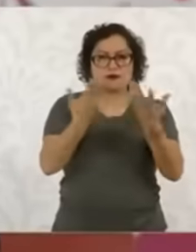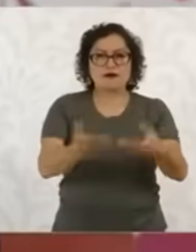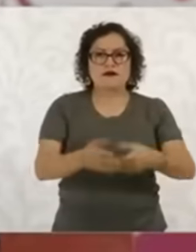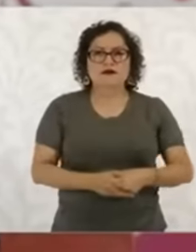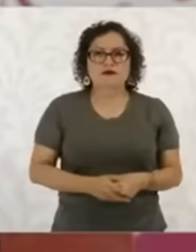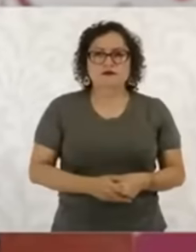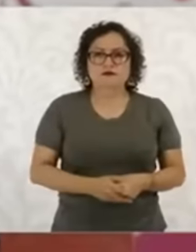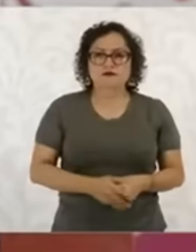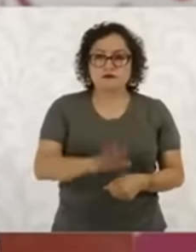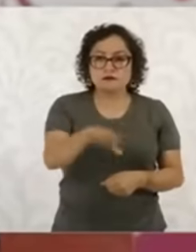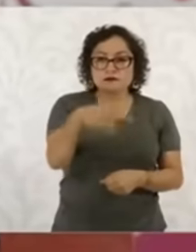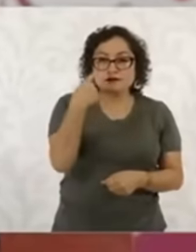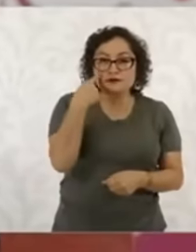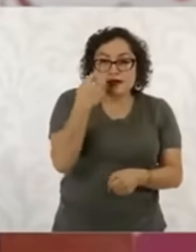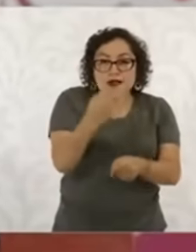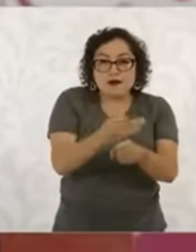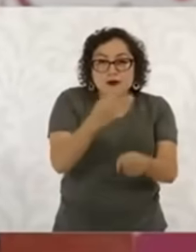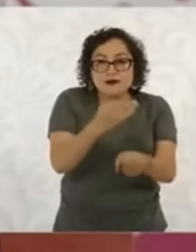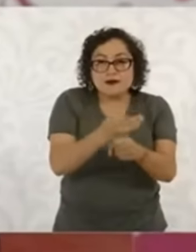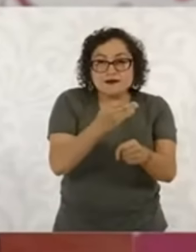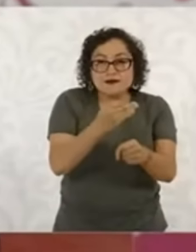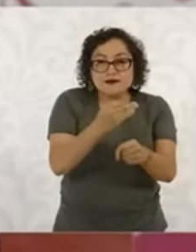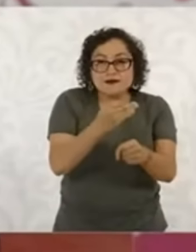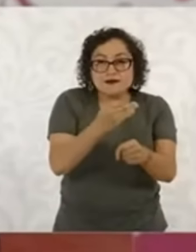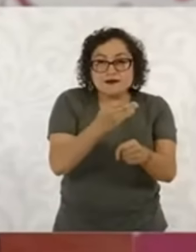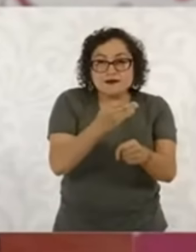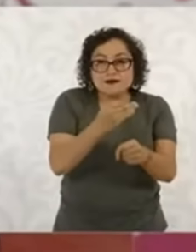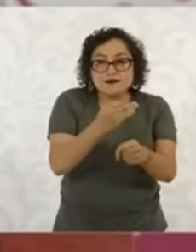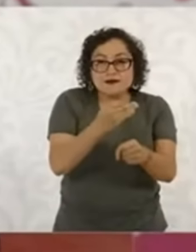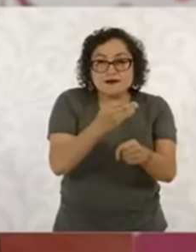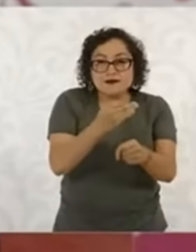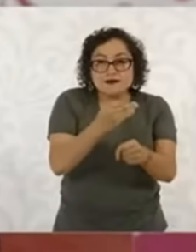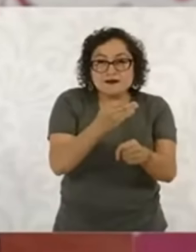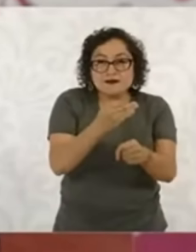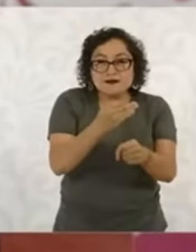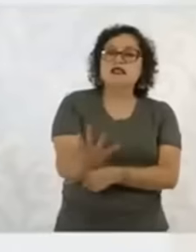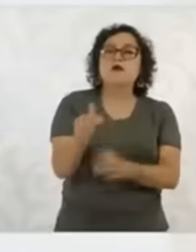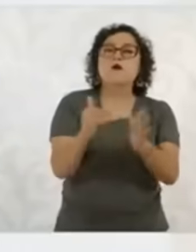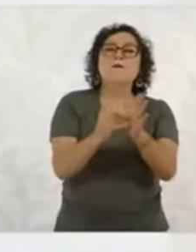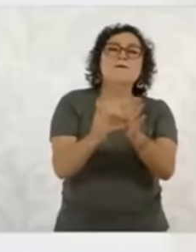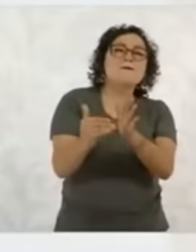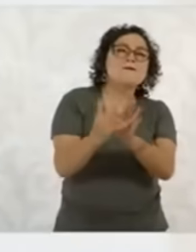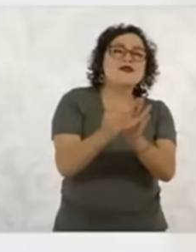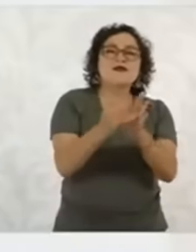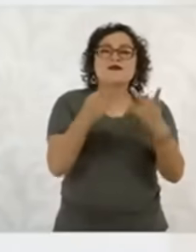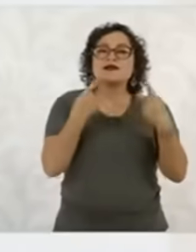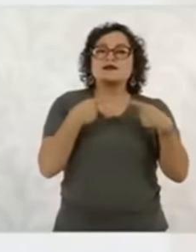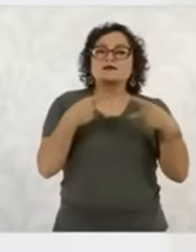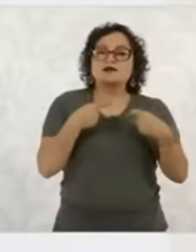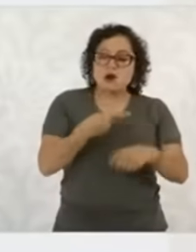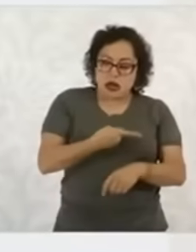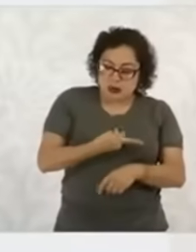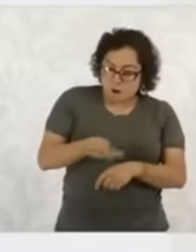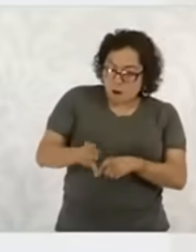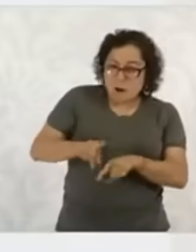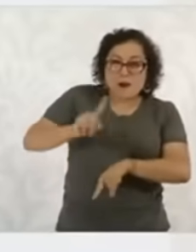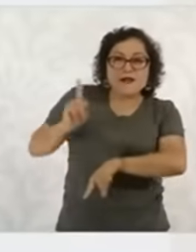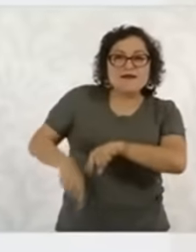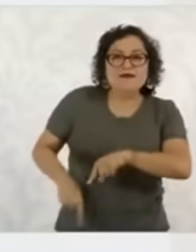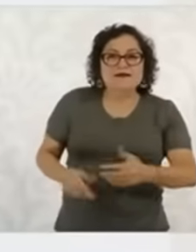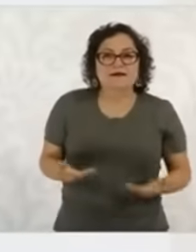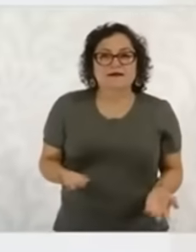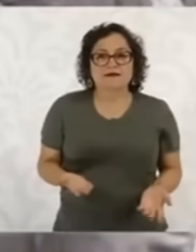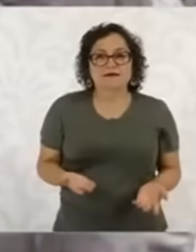millones de personas salieron de la pobreza. Se redujo la desigualdad. Eso